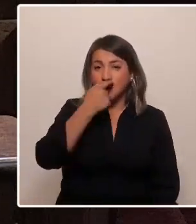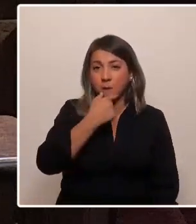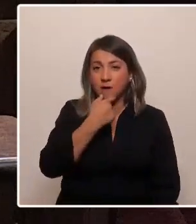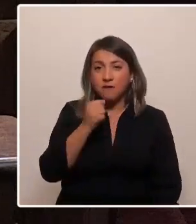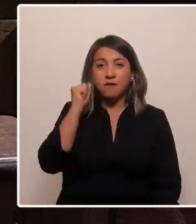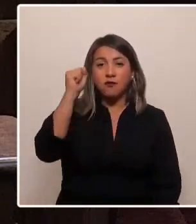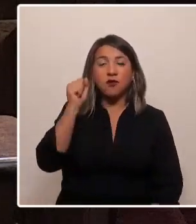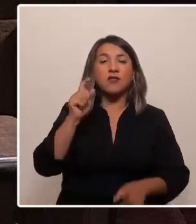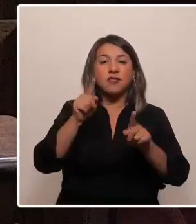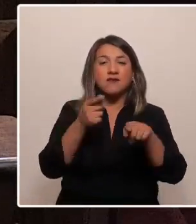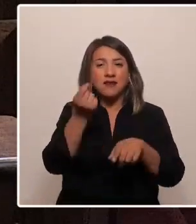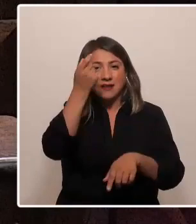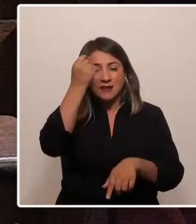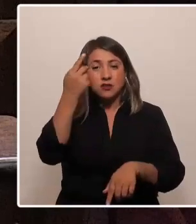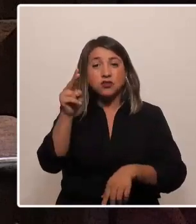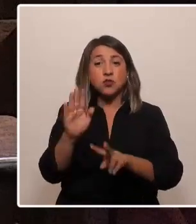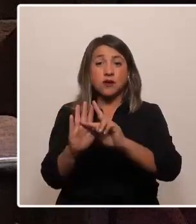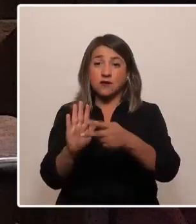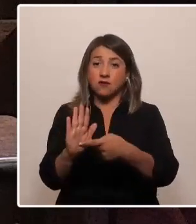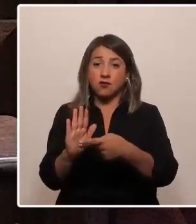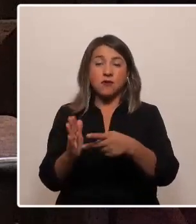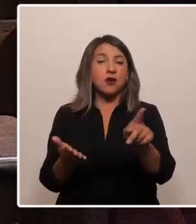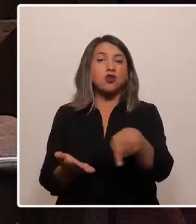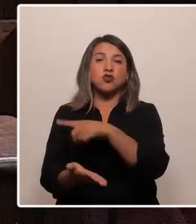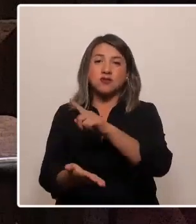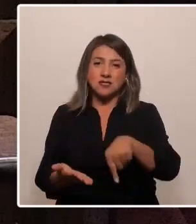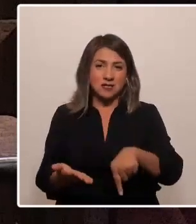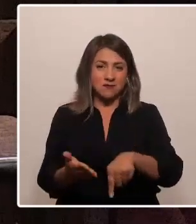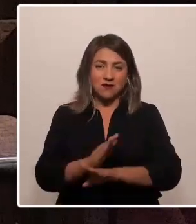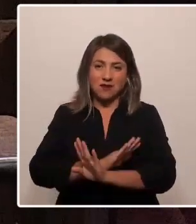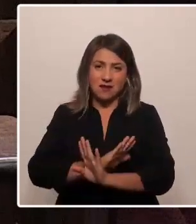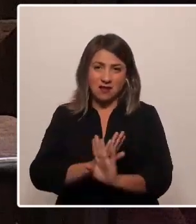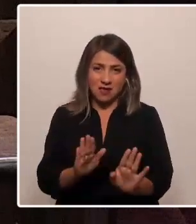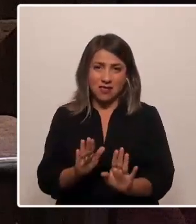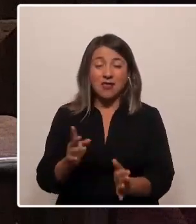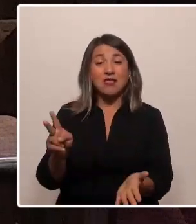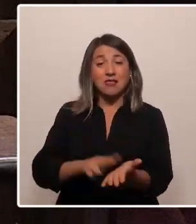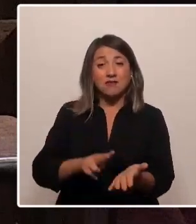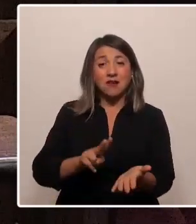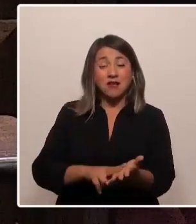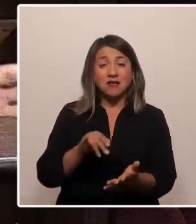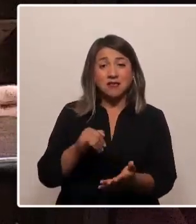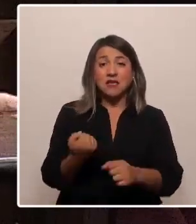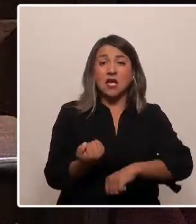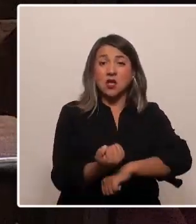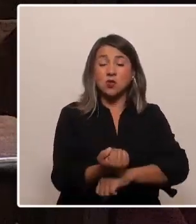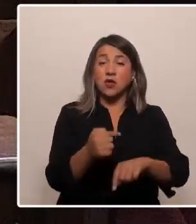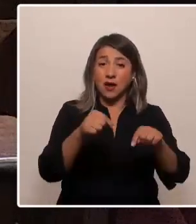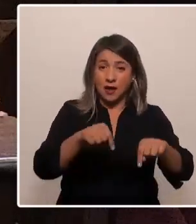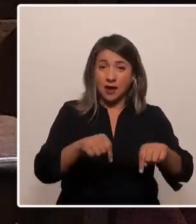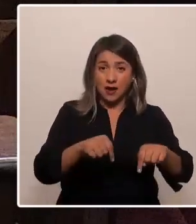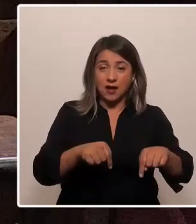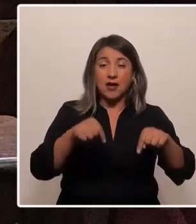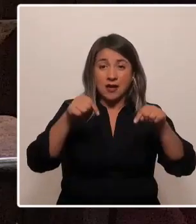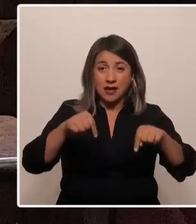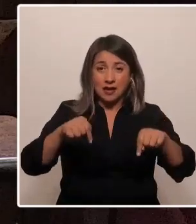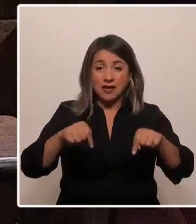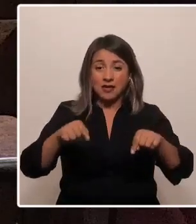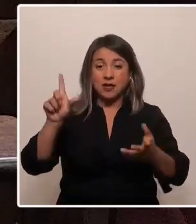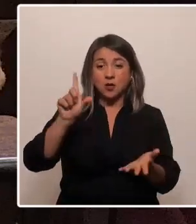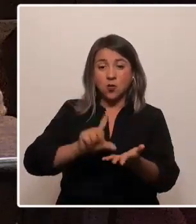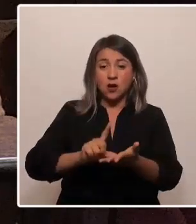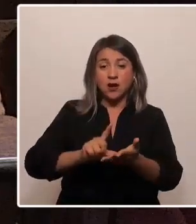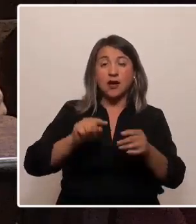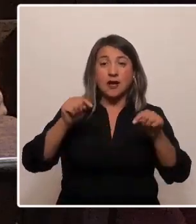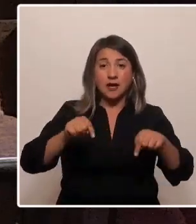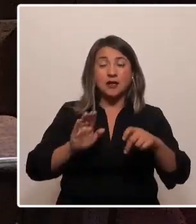entender que su reforma no sirve de nada, ya que lo que verdaderamente sirve es que acá, en este espacio, en